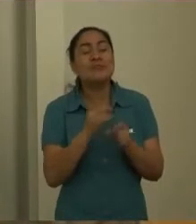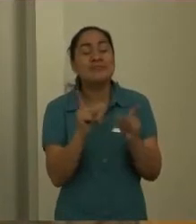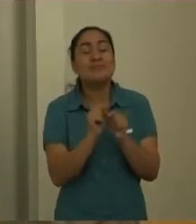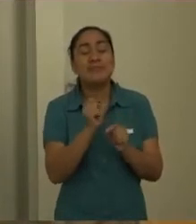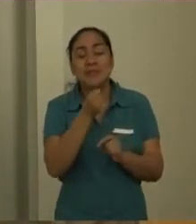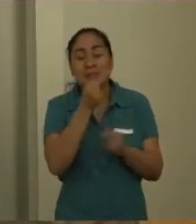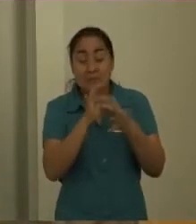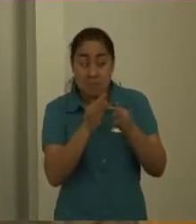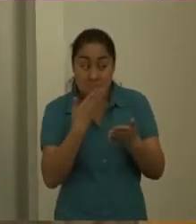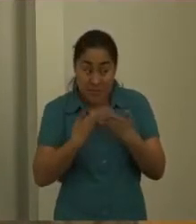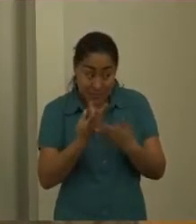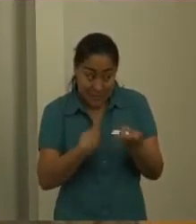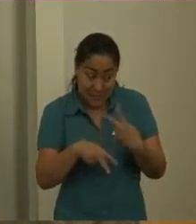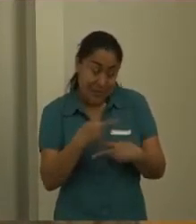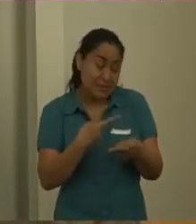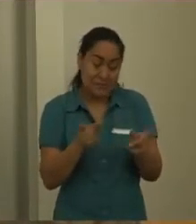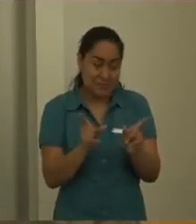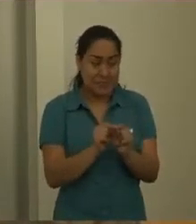bienvenida